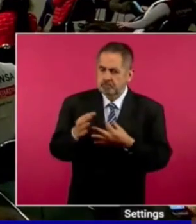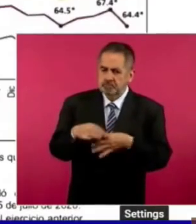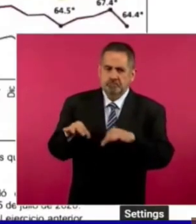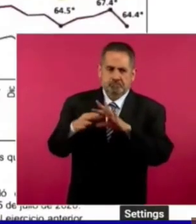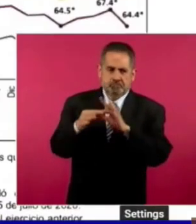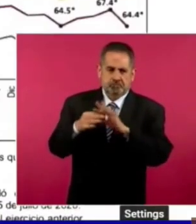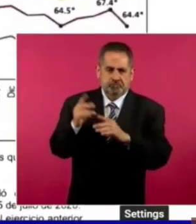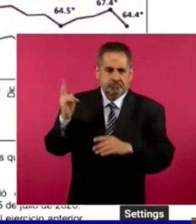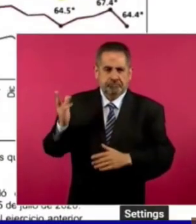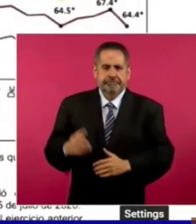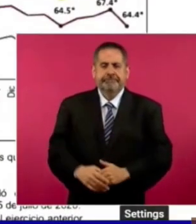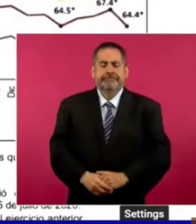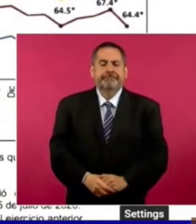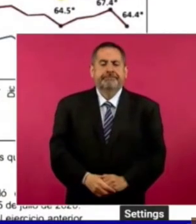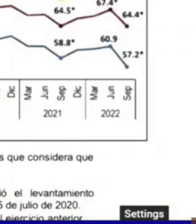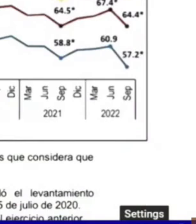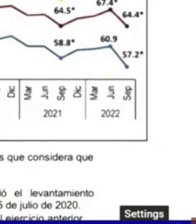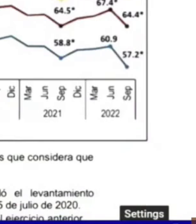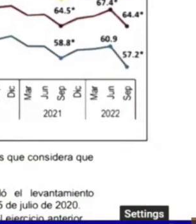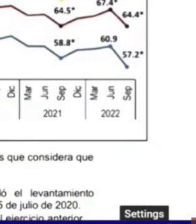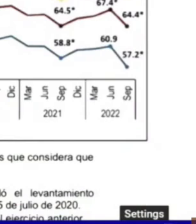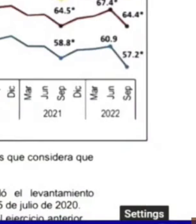importantísimo.